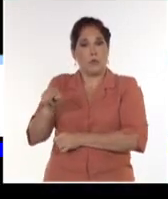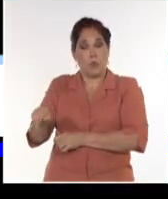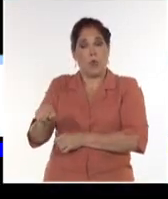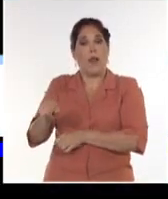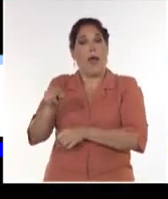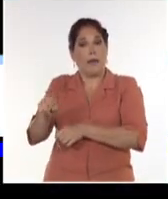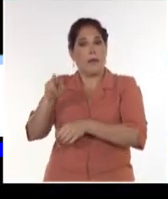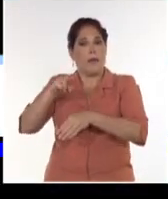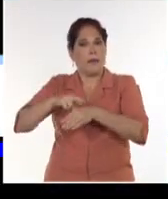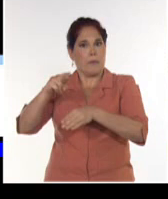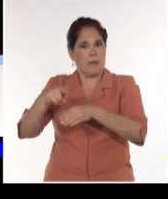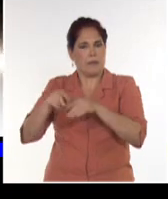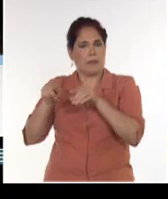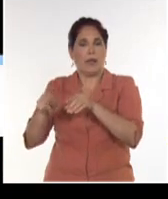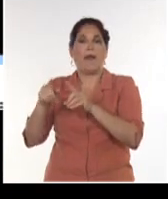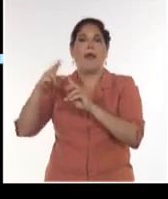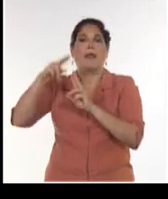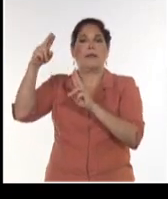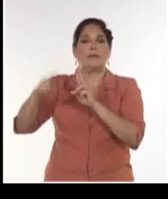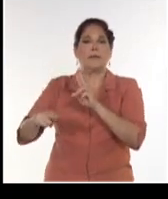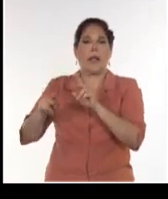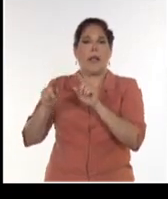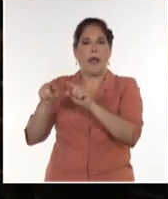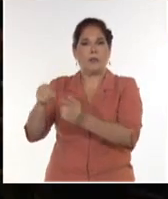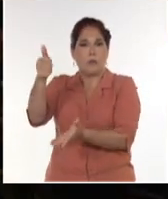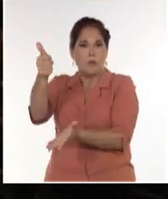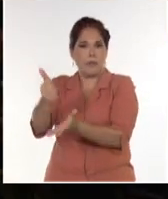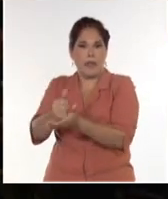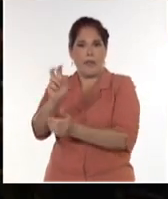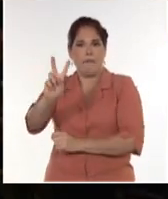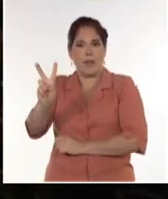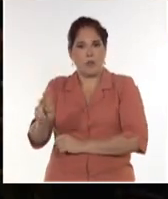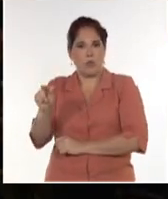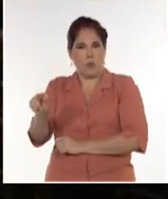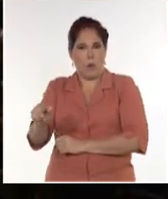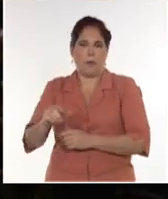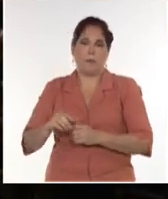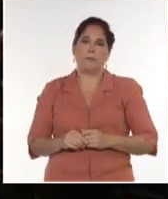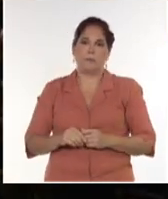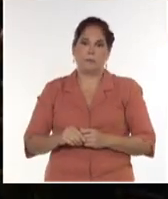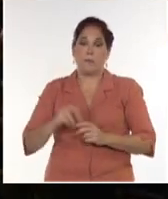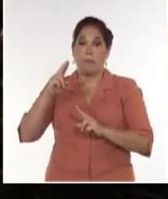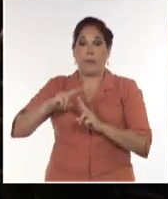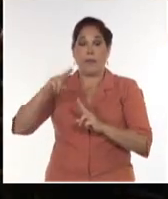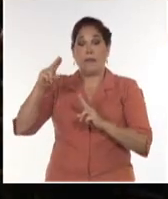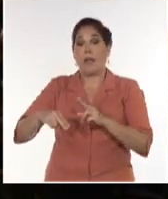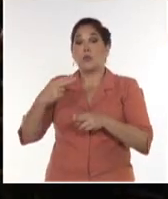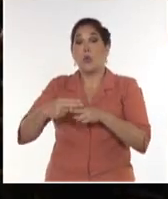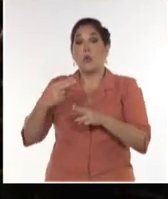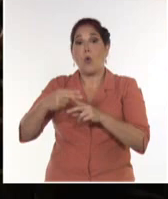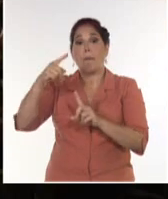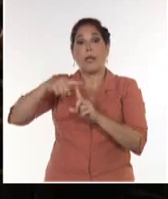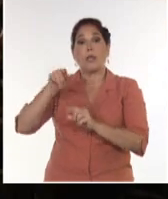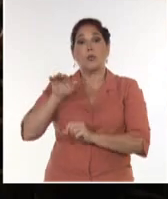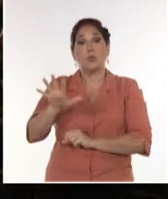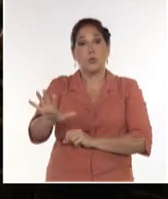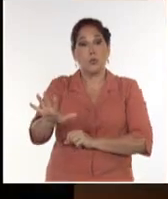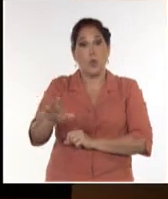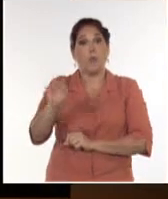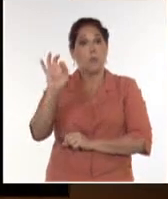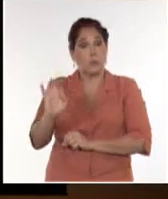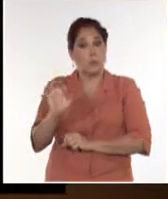del Festival de Teatro Progresista con sede en ese país sudamericano. Teatro Tuyo se presentará con la obra